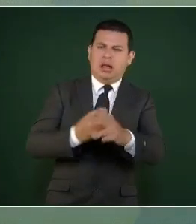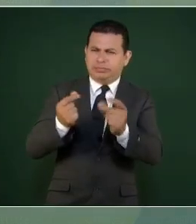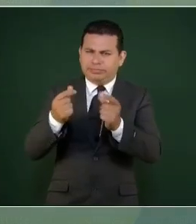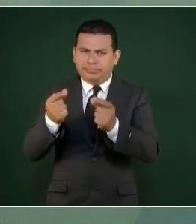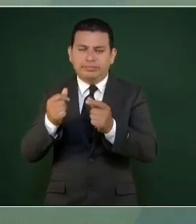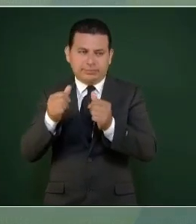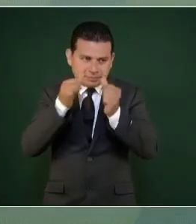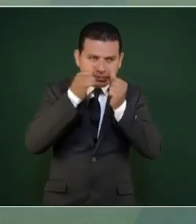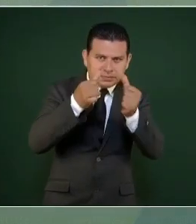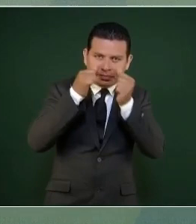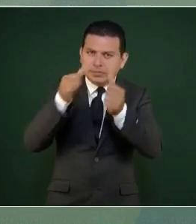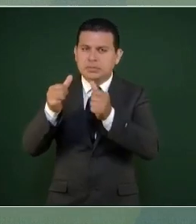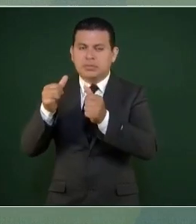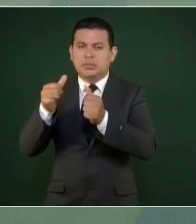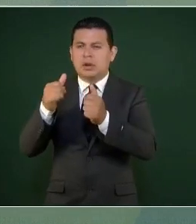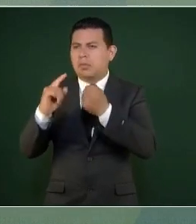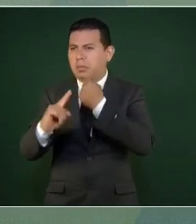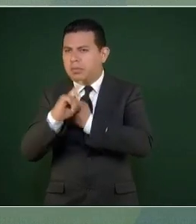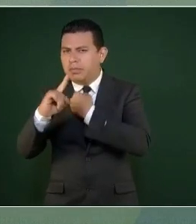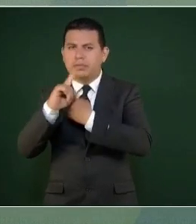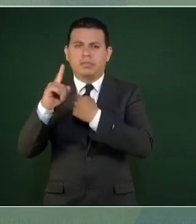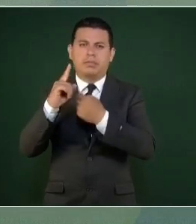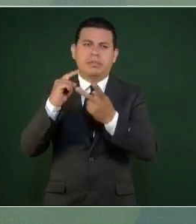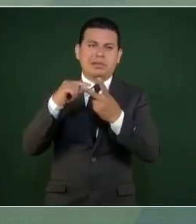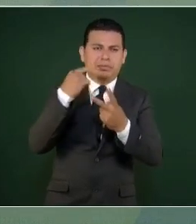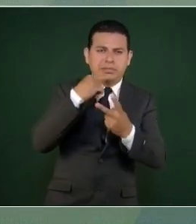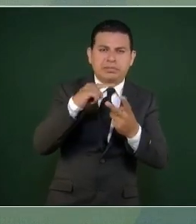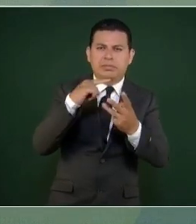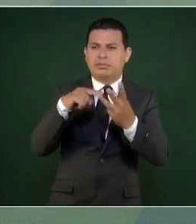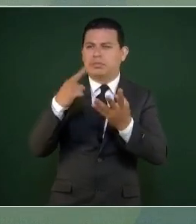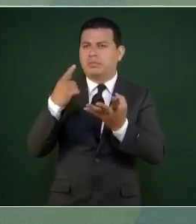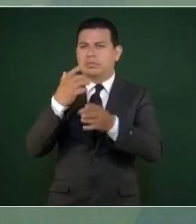demás, de